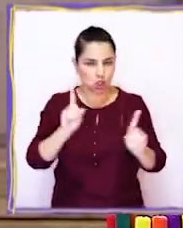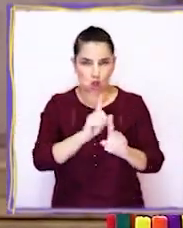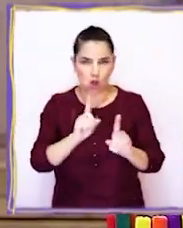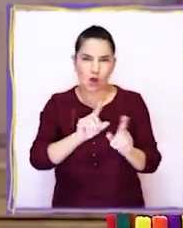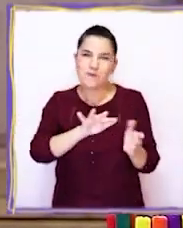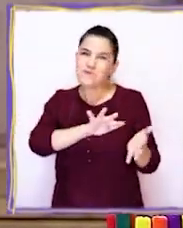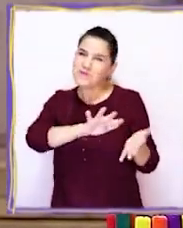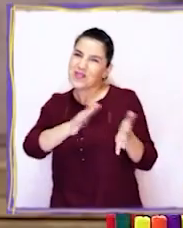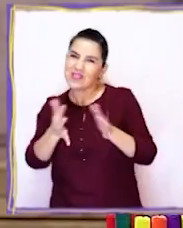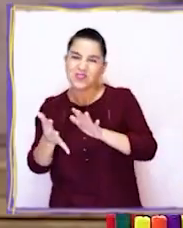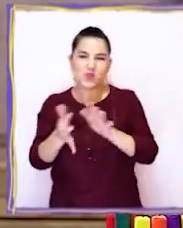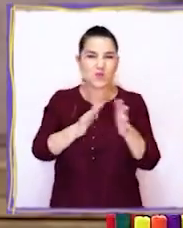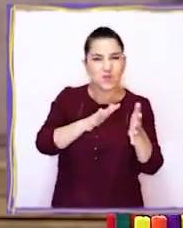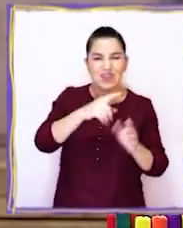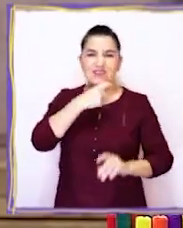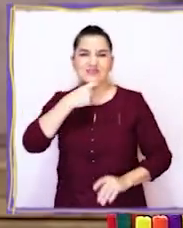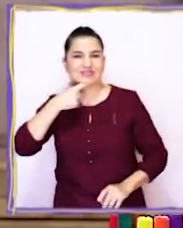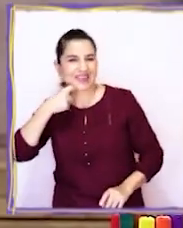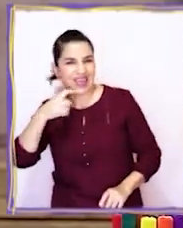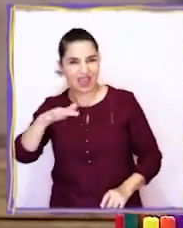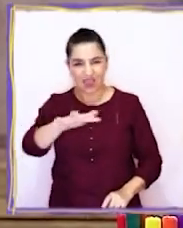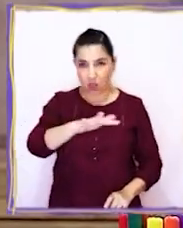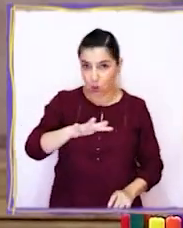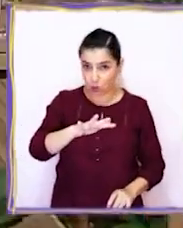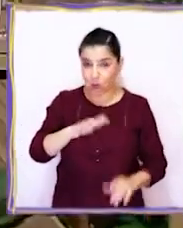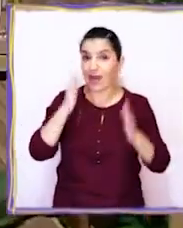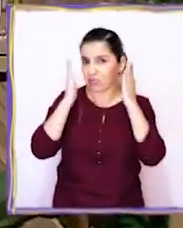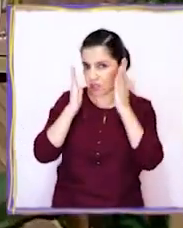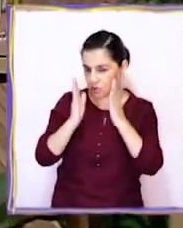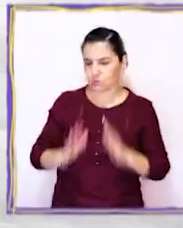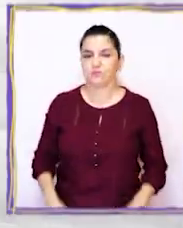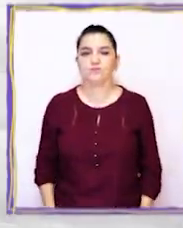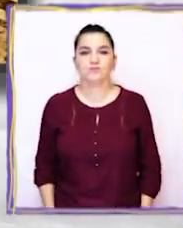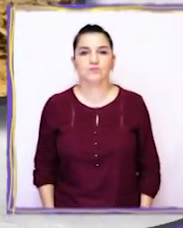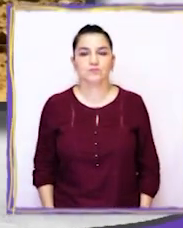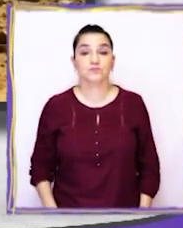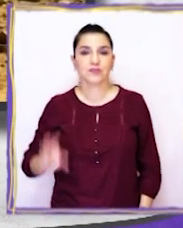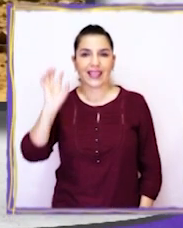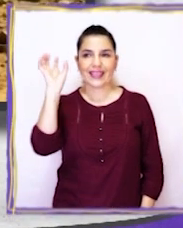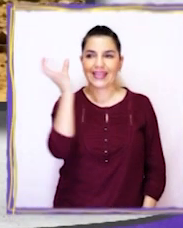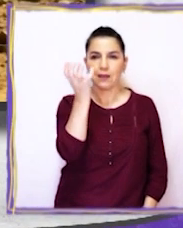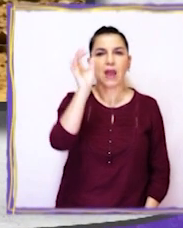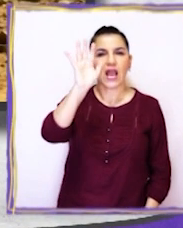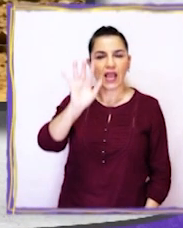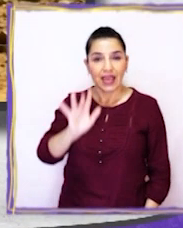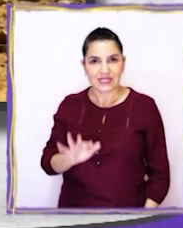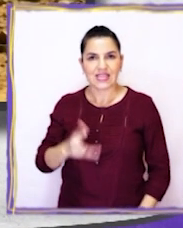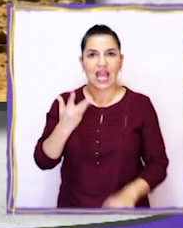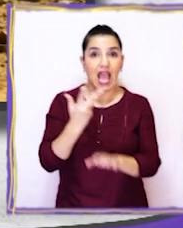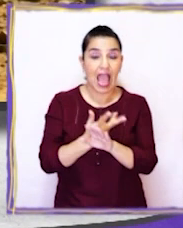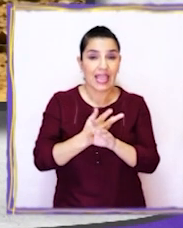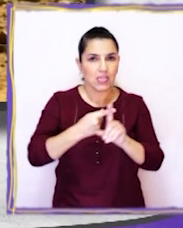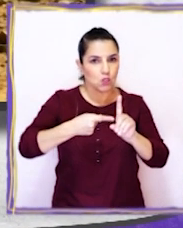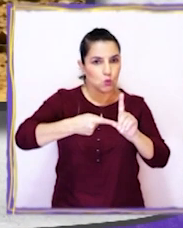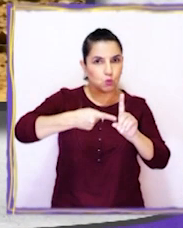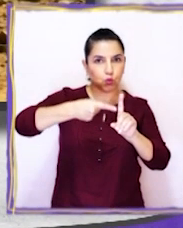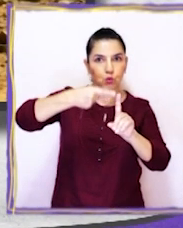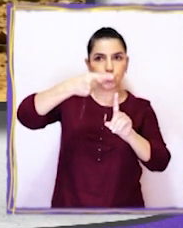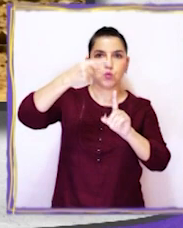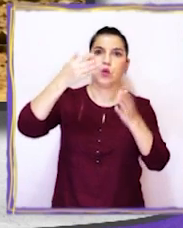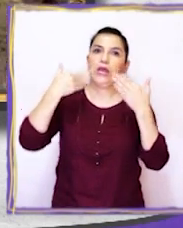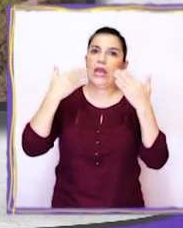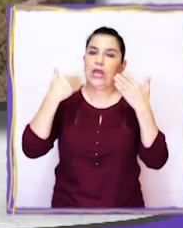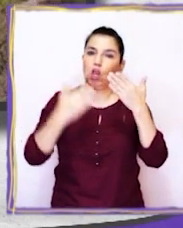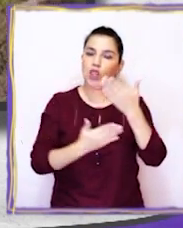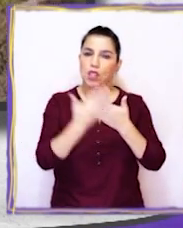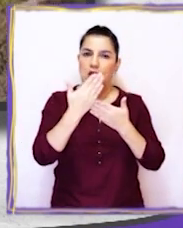sino un clima estepárico o semidesértico. Pongan atención. Este clima se caracteriza por tener altas temperaturas de